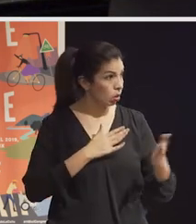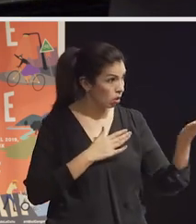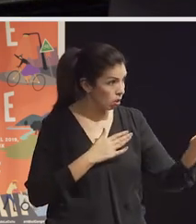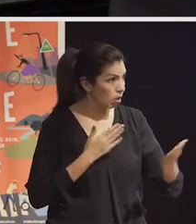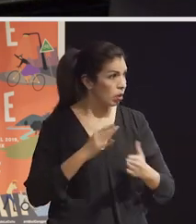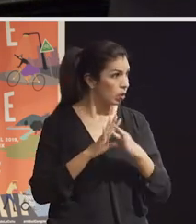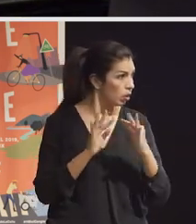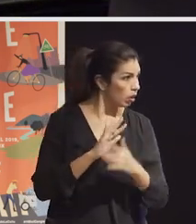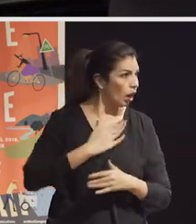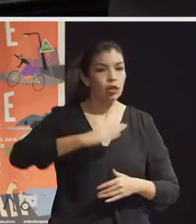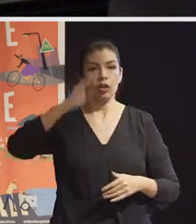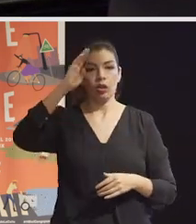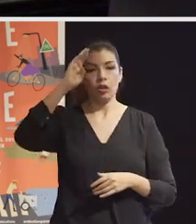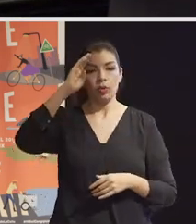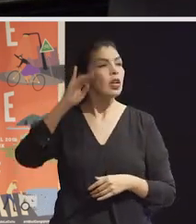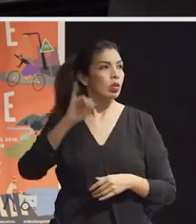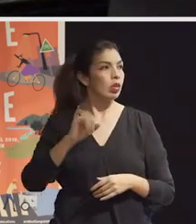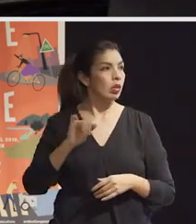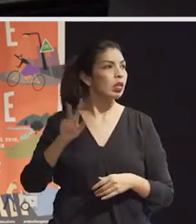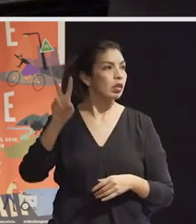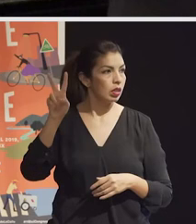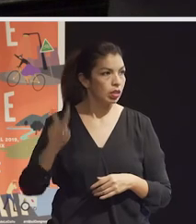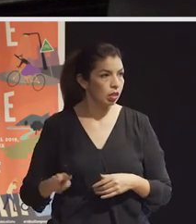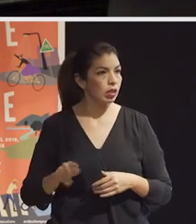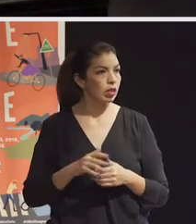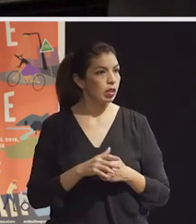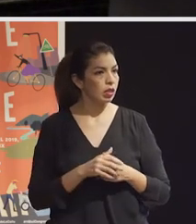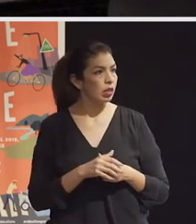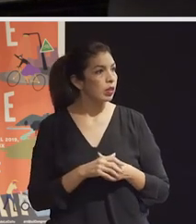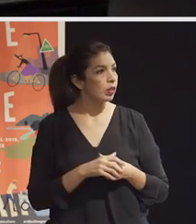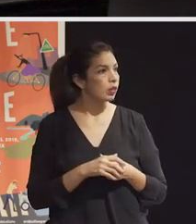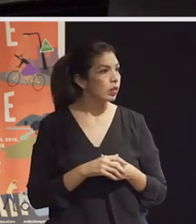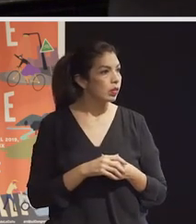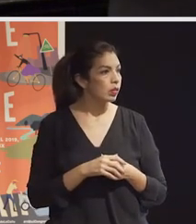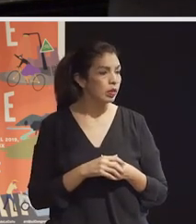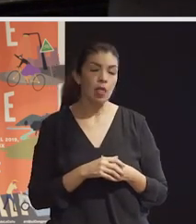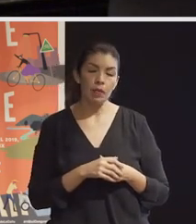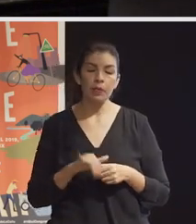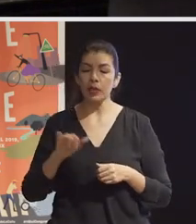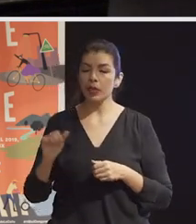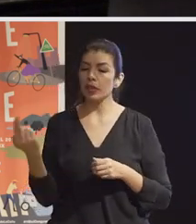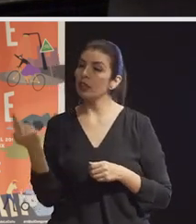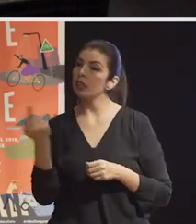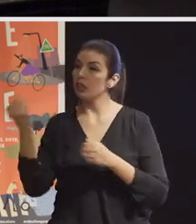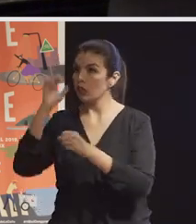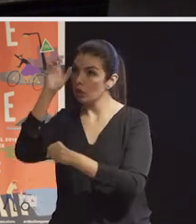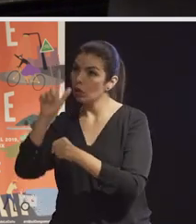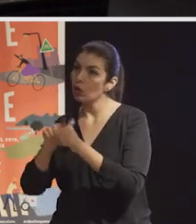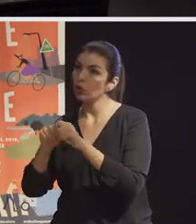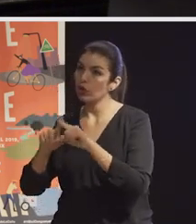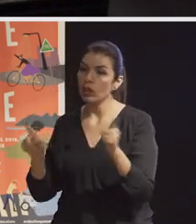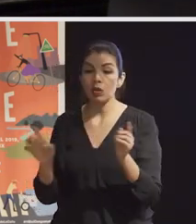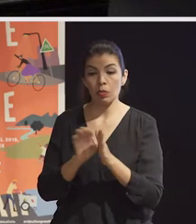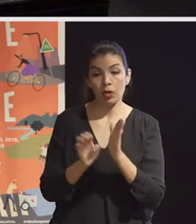cada uno con su trasfondo porque nos conocimos y aprendimos que alejando por ejemplo vivió en